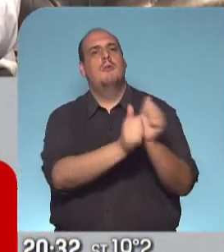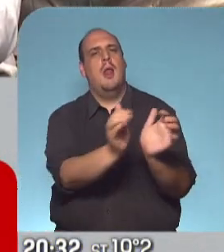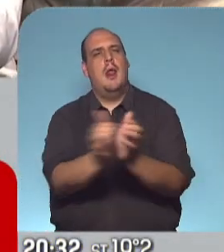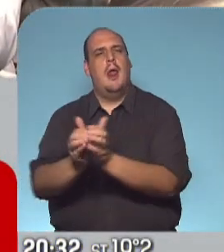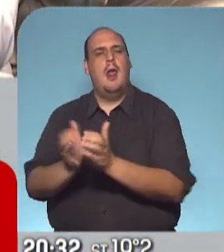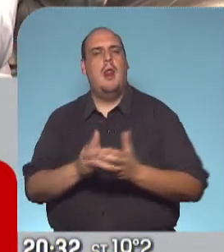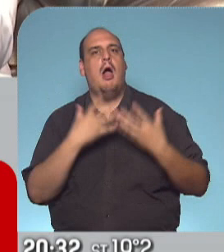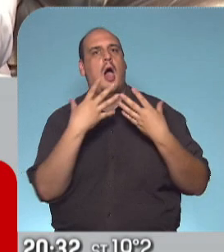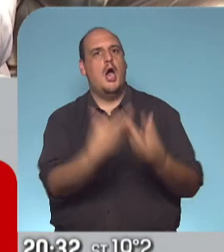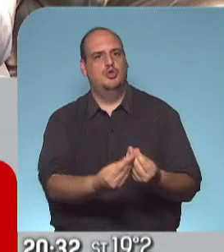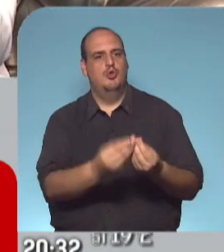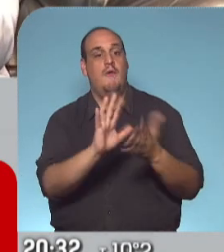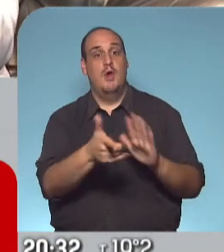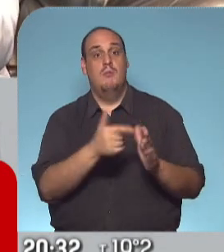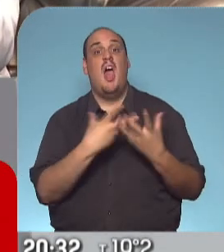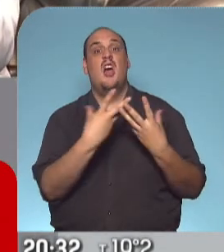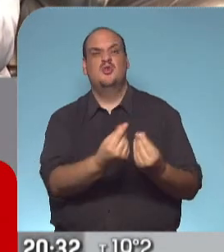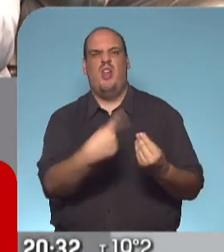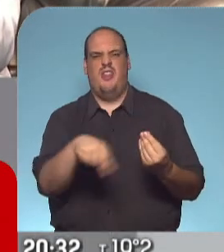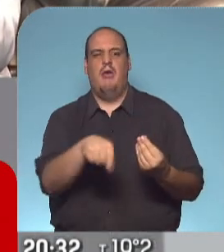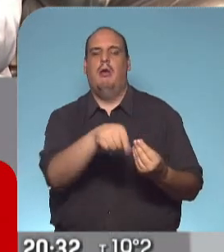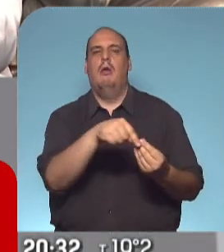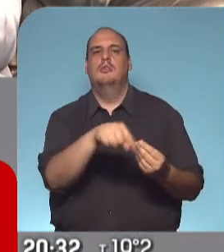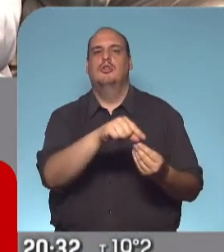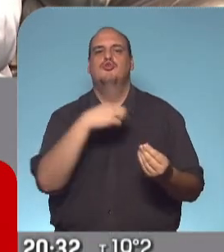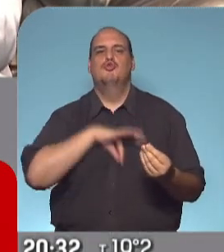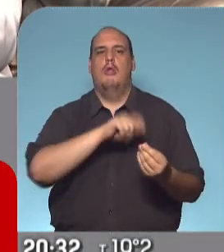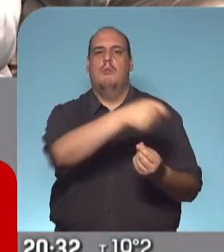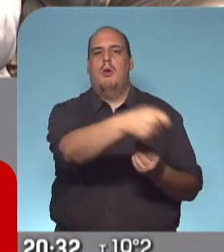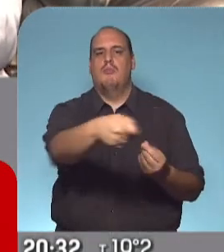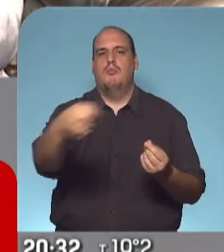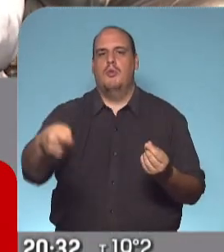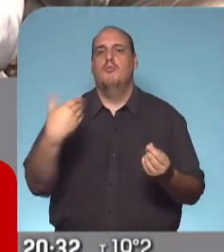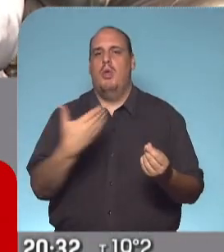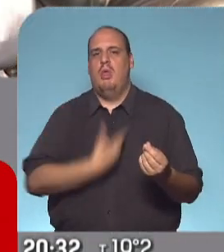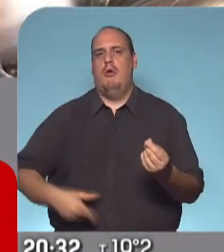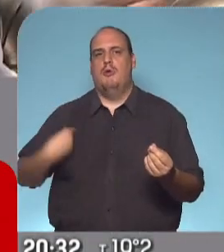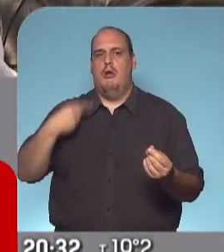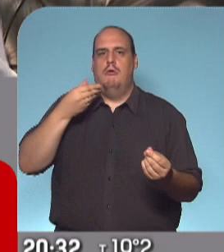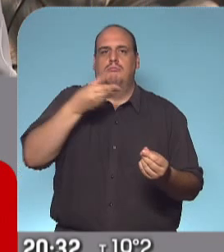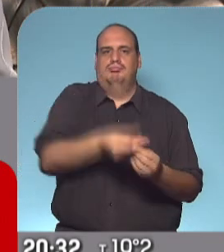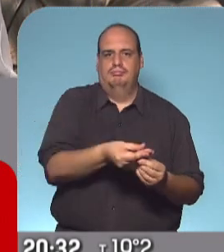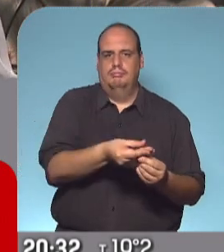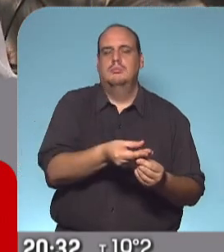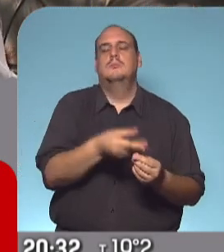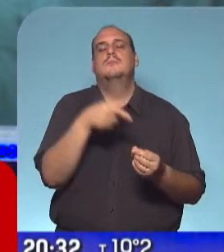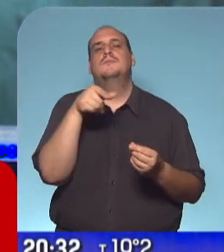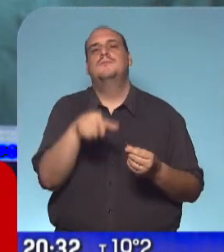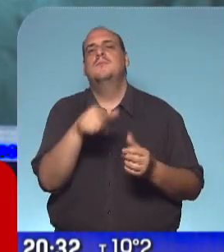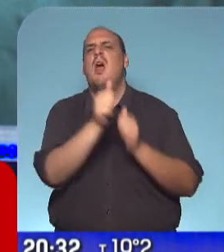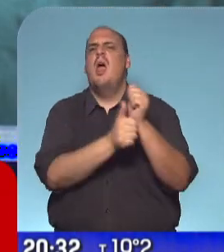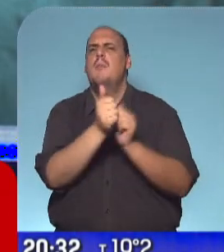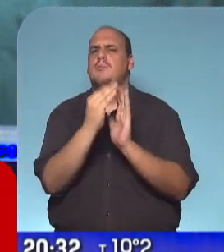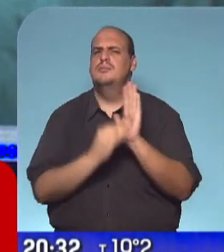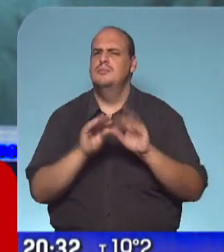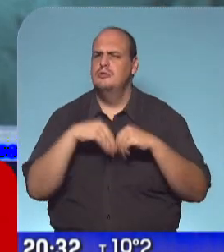empresas para pagar los sueldos de este mes. De allí le hago dos preguntas muy concretas. Primero, si ya tienen números, cantidad de empresas,